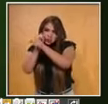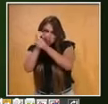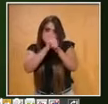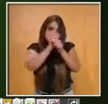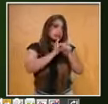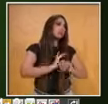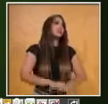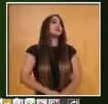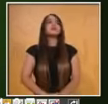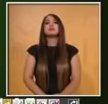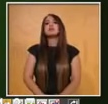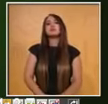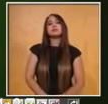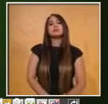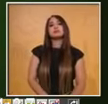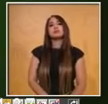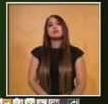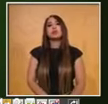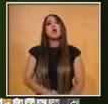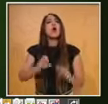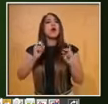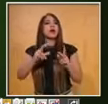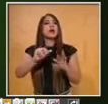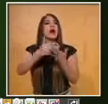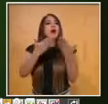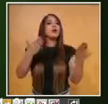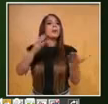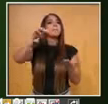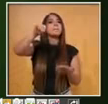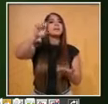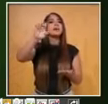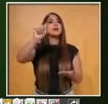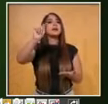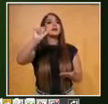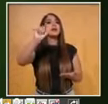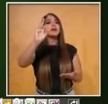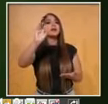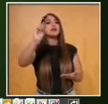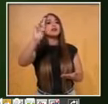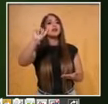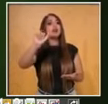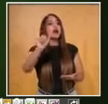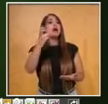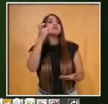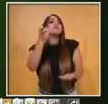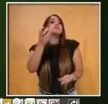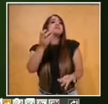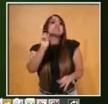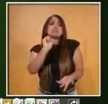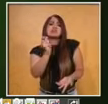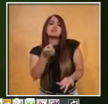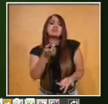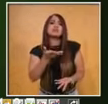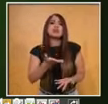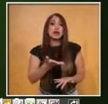Muy bien. Metáfora. ¿Qué es la metáfora? Esto sí vamos a pedir, por favor, que tomes nota. La metáfora